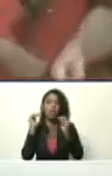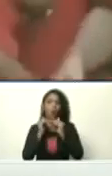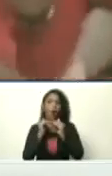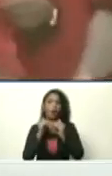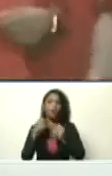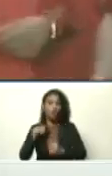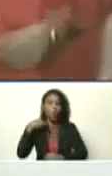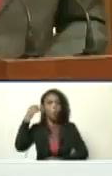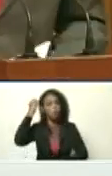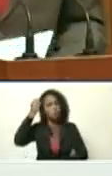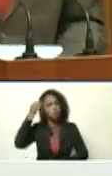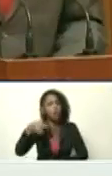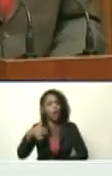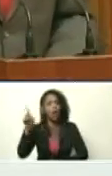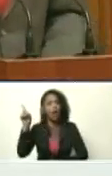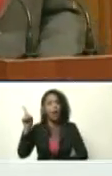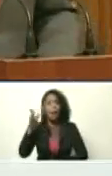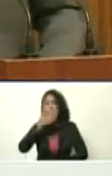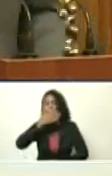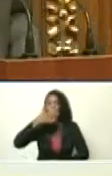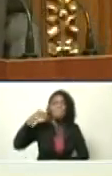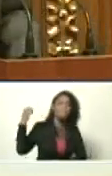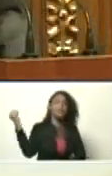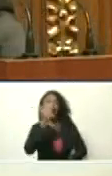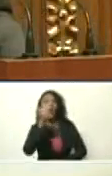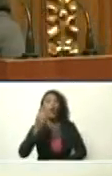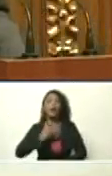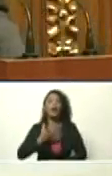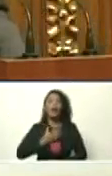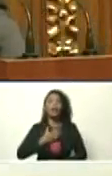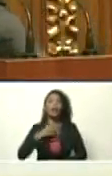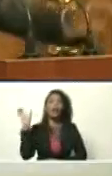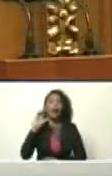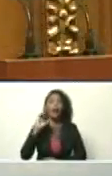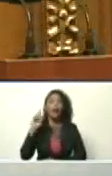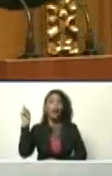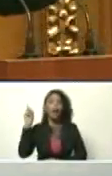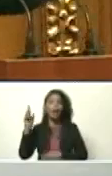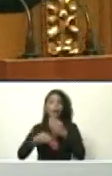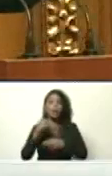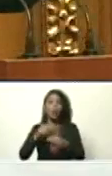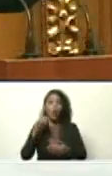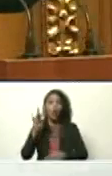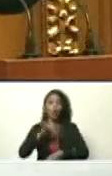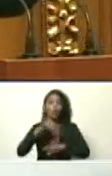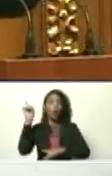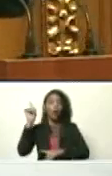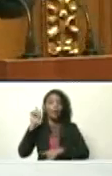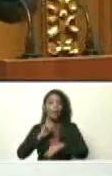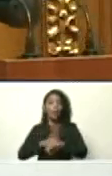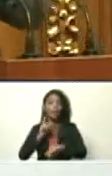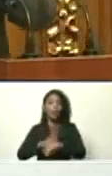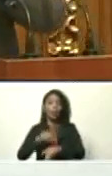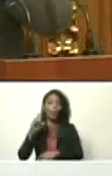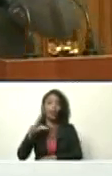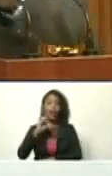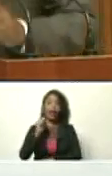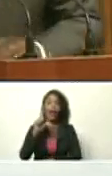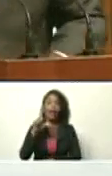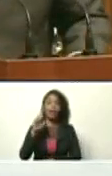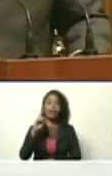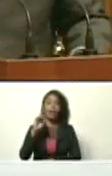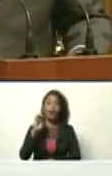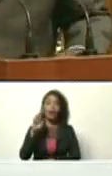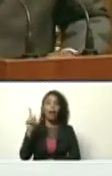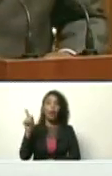yo creo que el mejor alcalde que Caracas ha tenido en toda su vida fue Aristóbulo, le tocó ser alcalde en la época de Caldera, muchos de